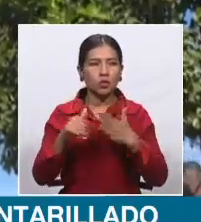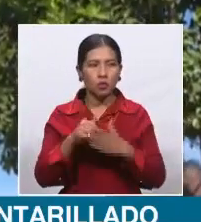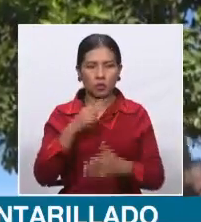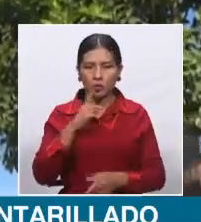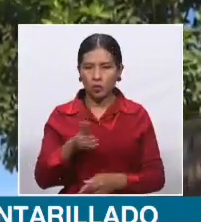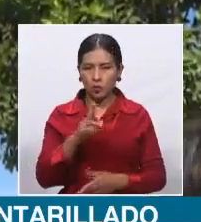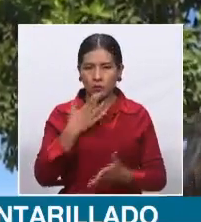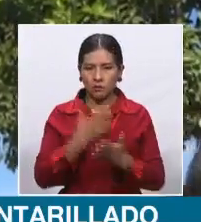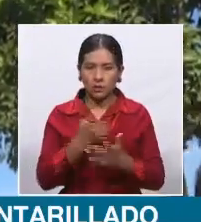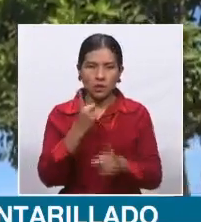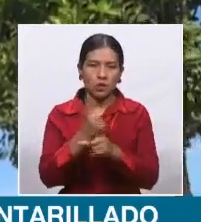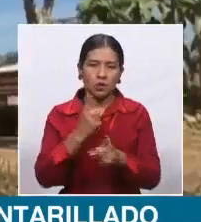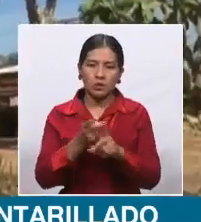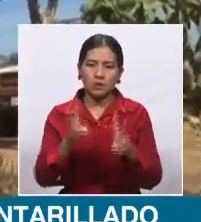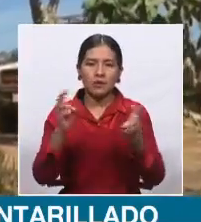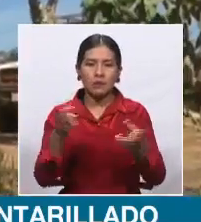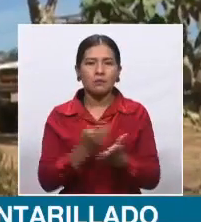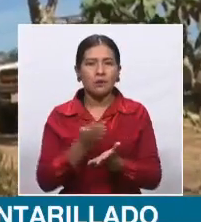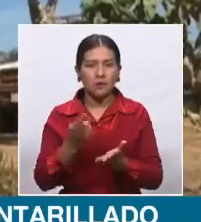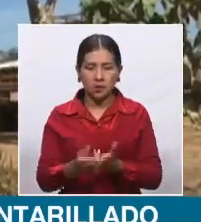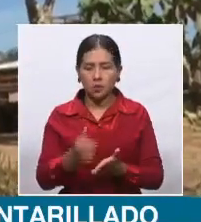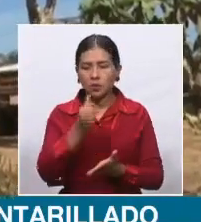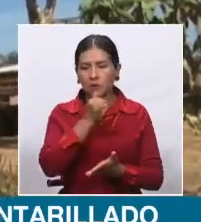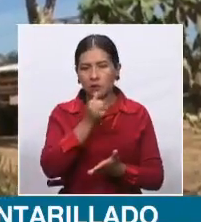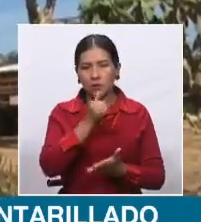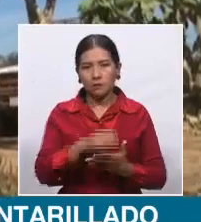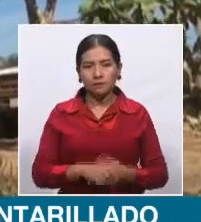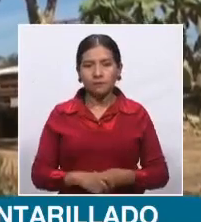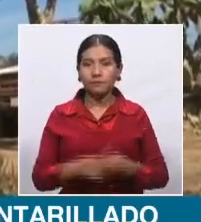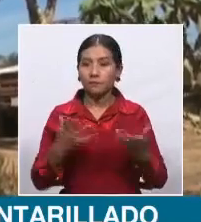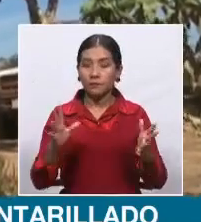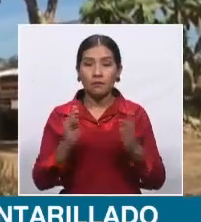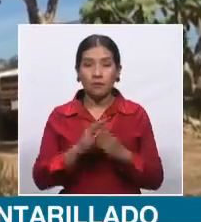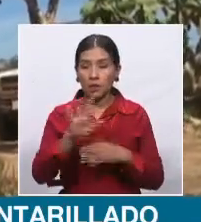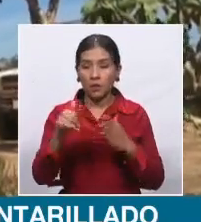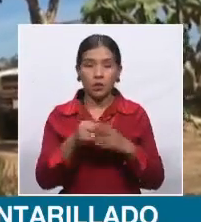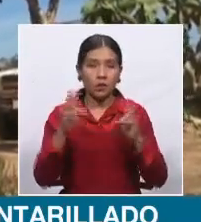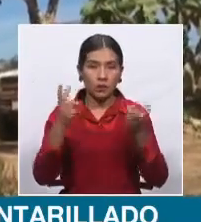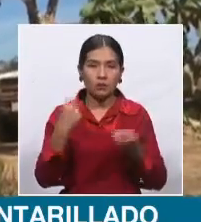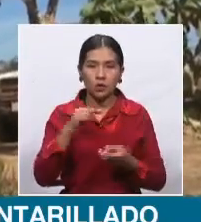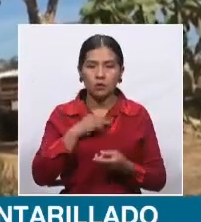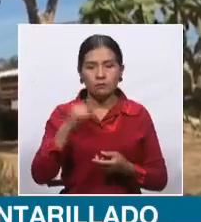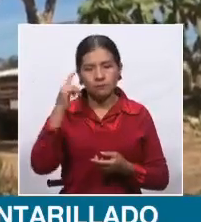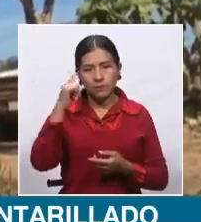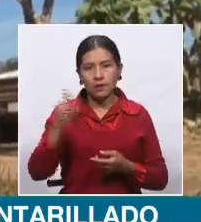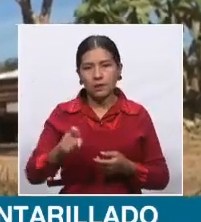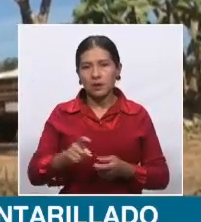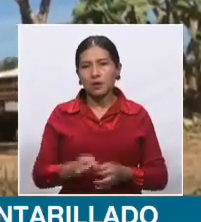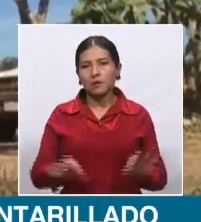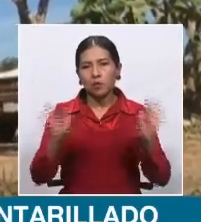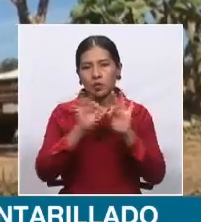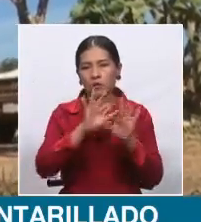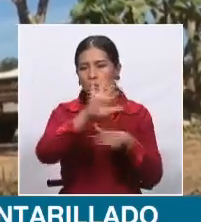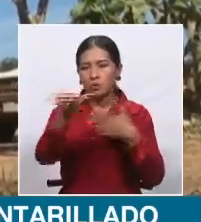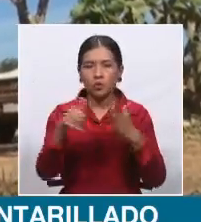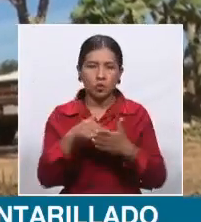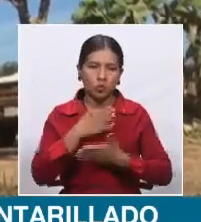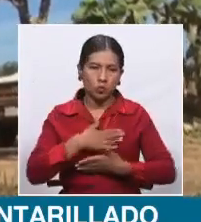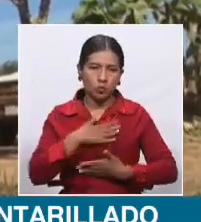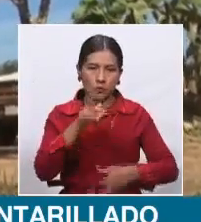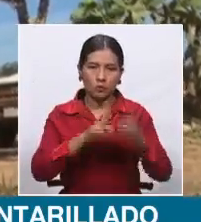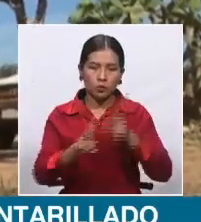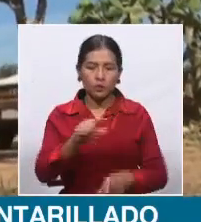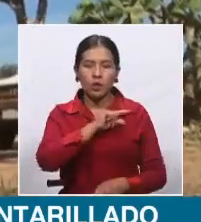uso inapropiado de este recurso hídrico. Entonces, es eso, creemos que es muy importante también llamar a la conciencia a toda